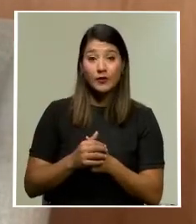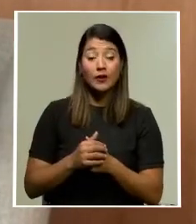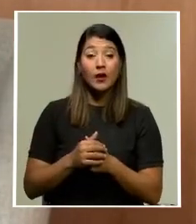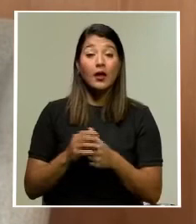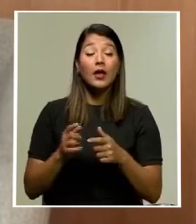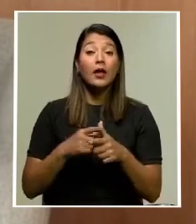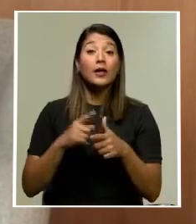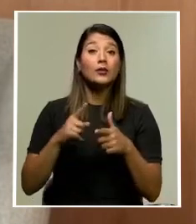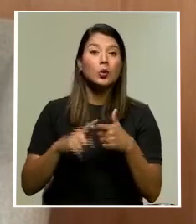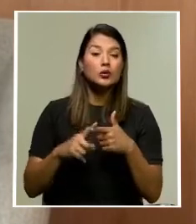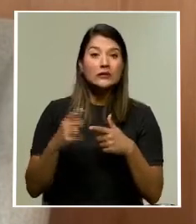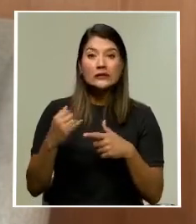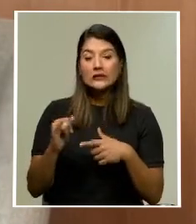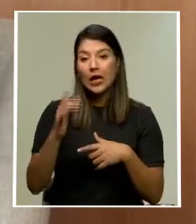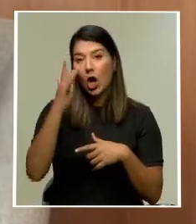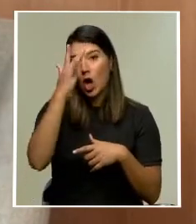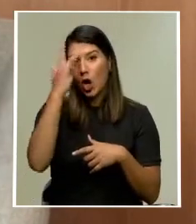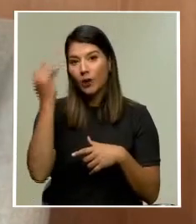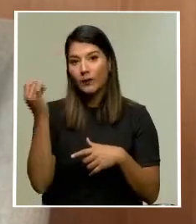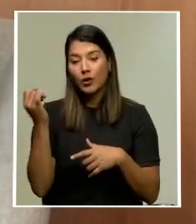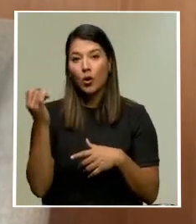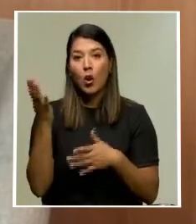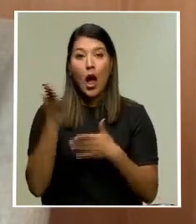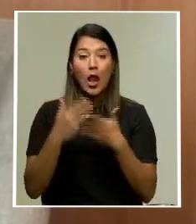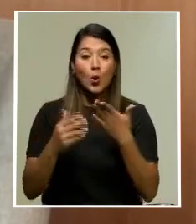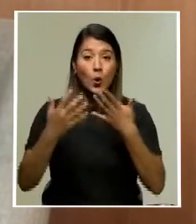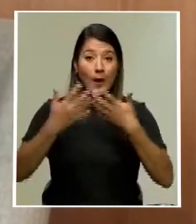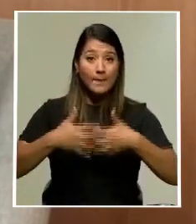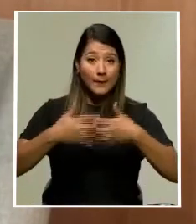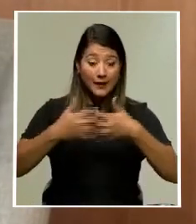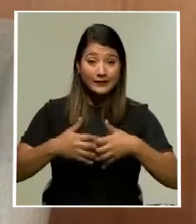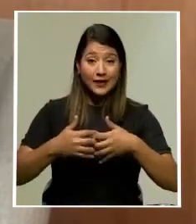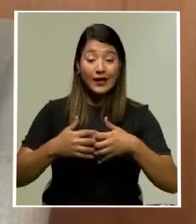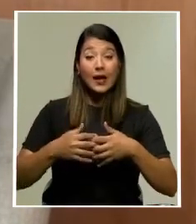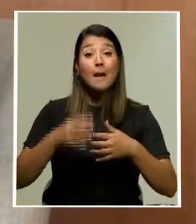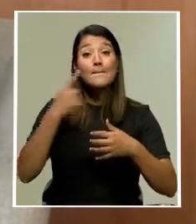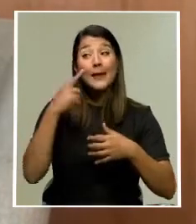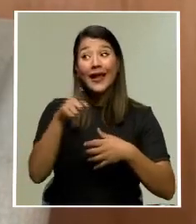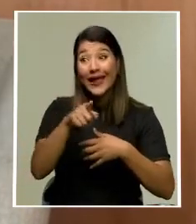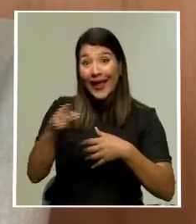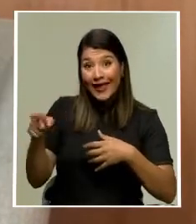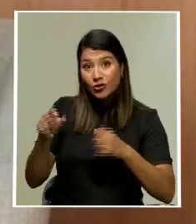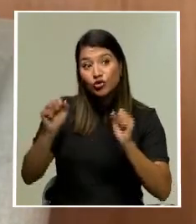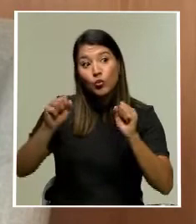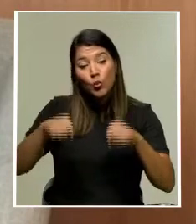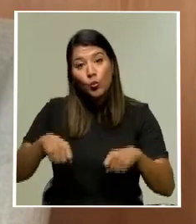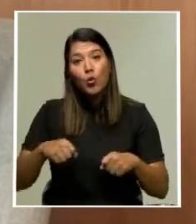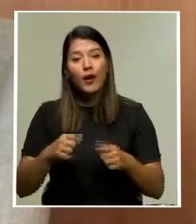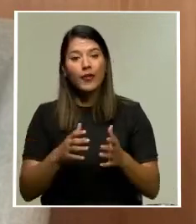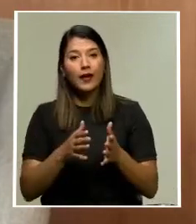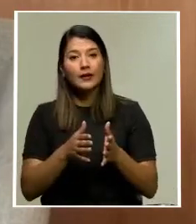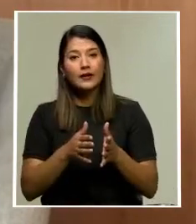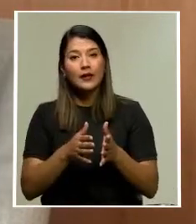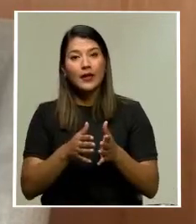quedado alguna línea de empresas por fuera para que ellos puedan aprobar sin necesidad de